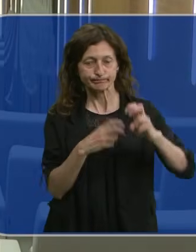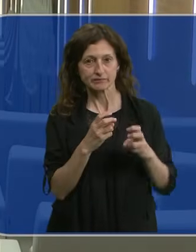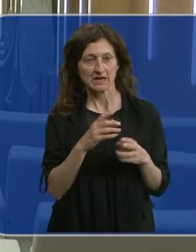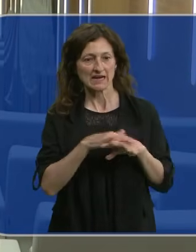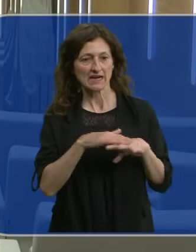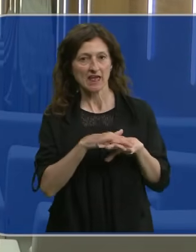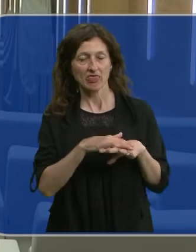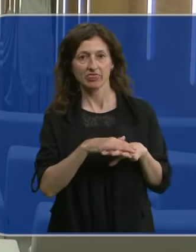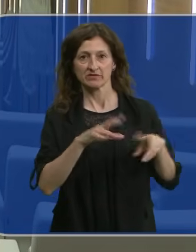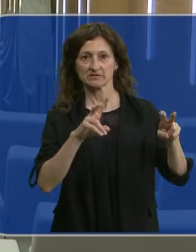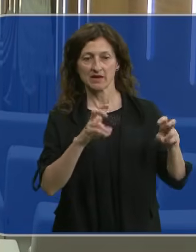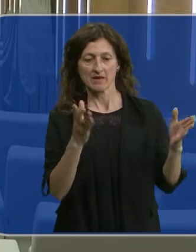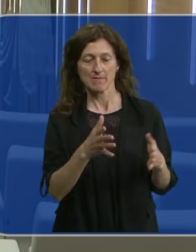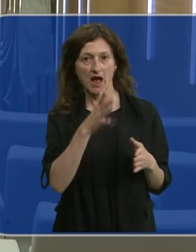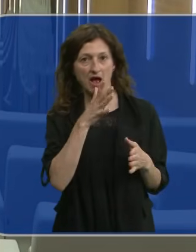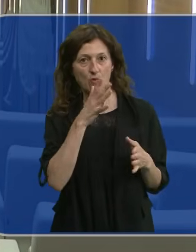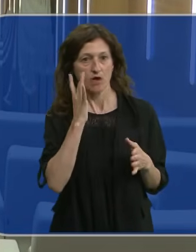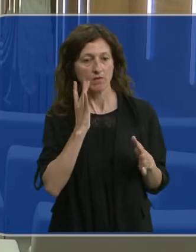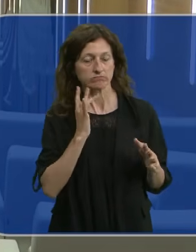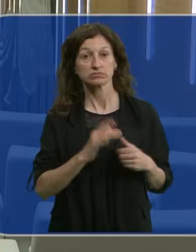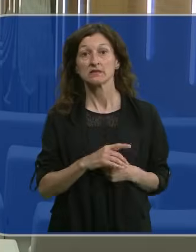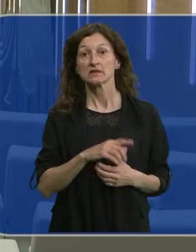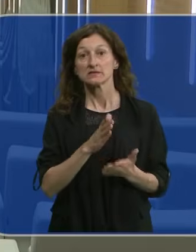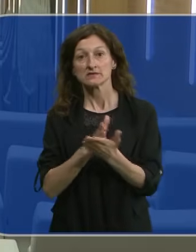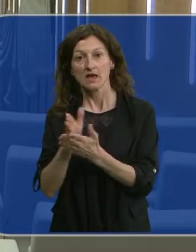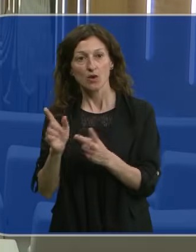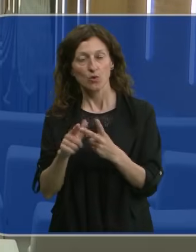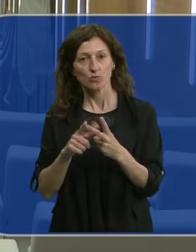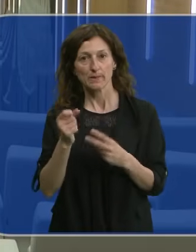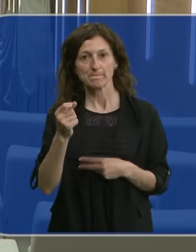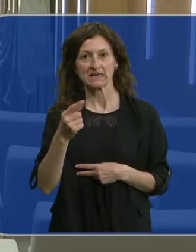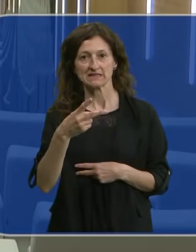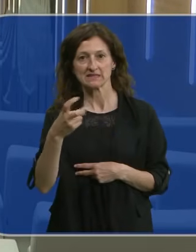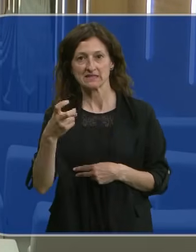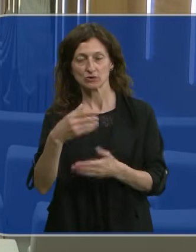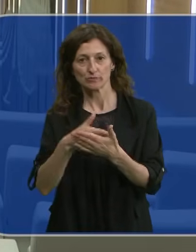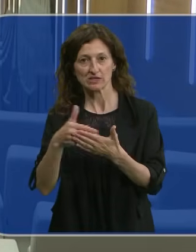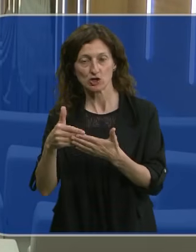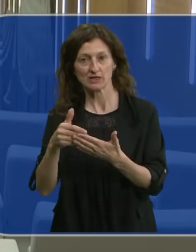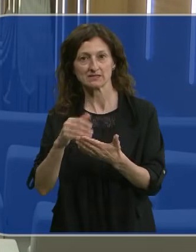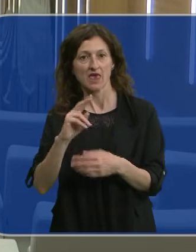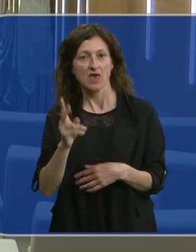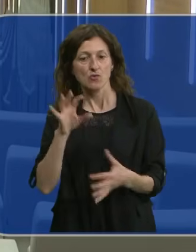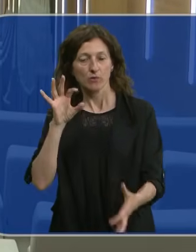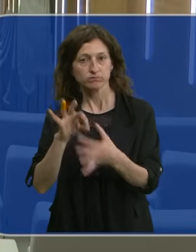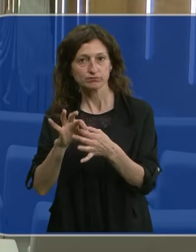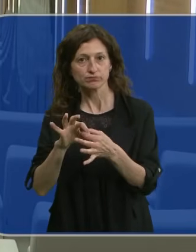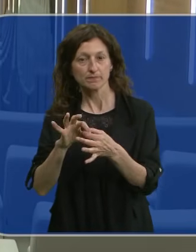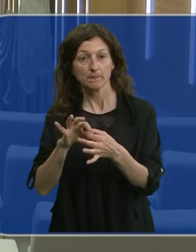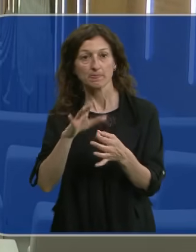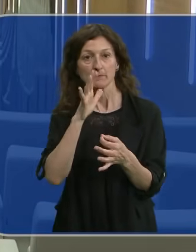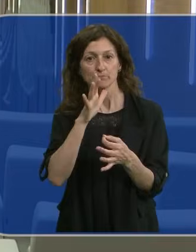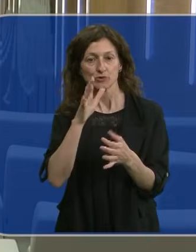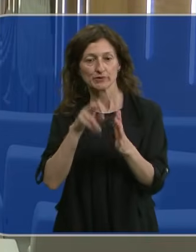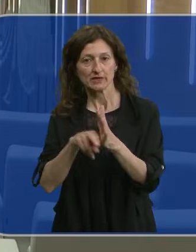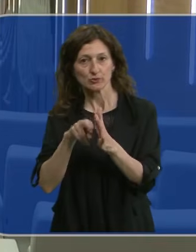todas las redes de suministro de agua y de saneamiento, y una segunda partida de 1.300 millones de euros que guarda relación con el incremento